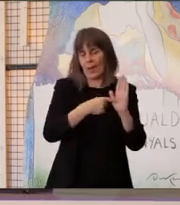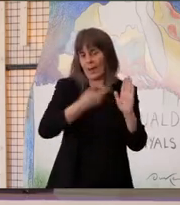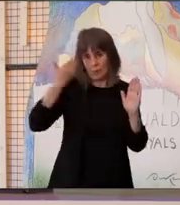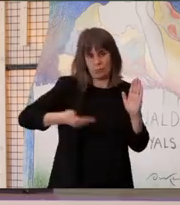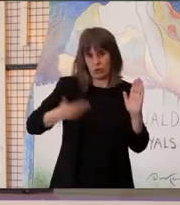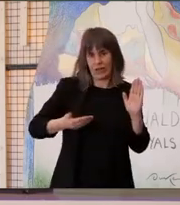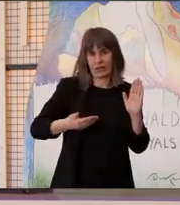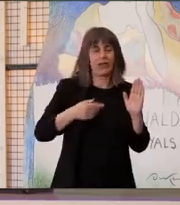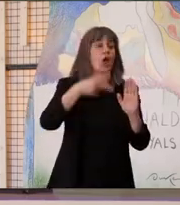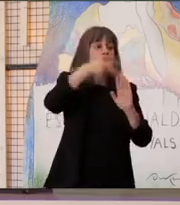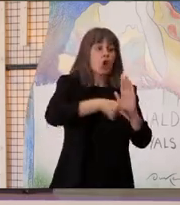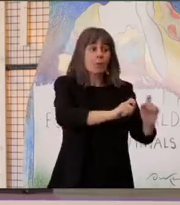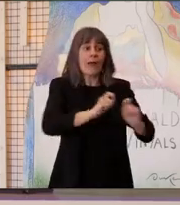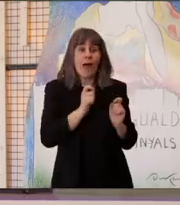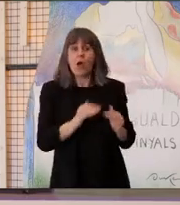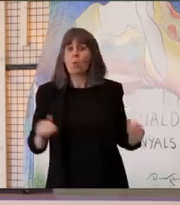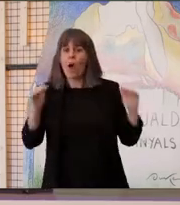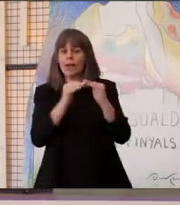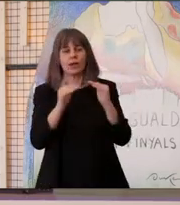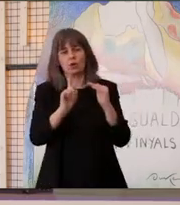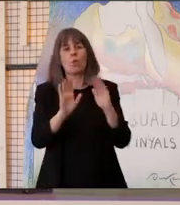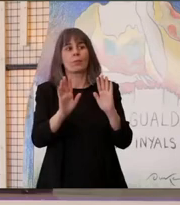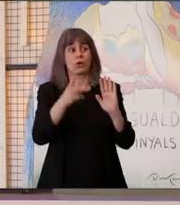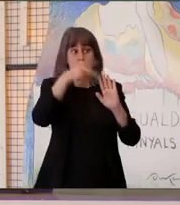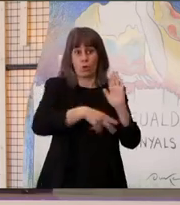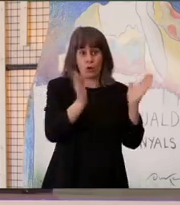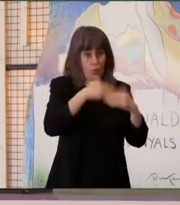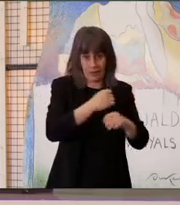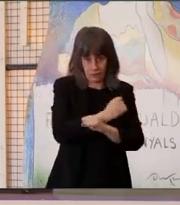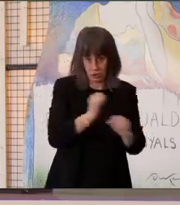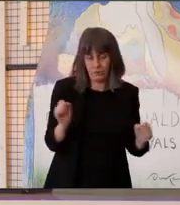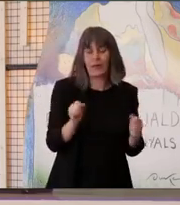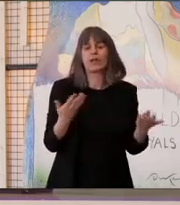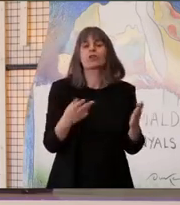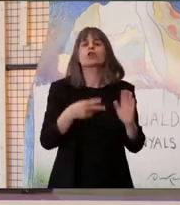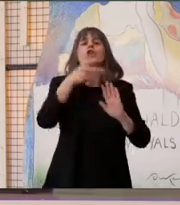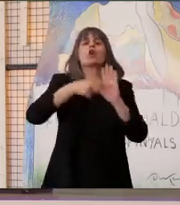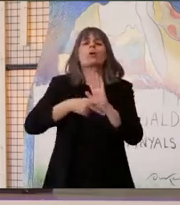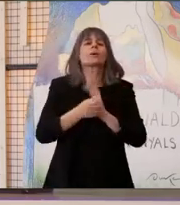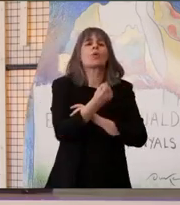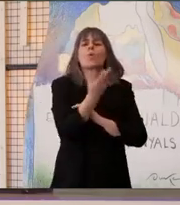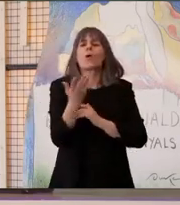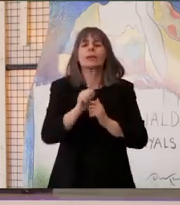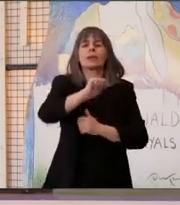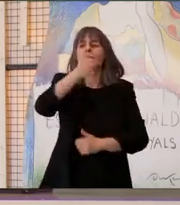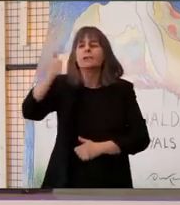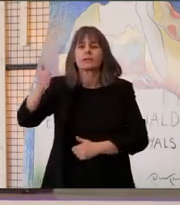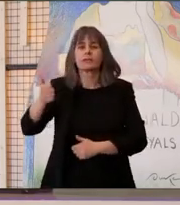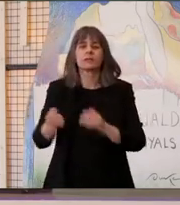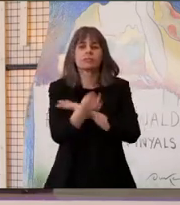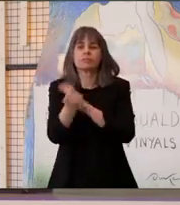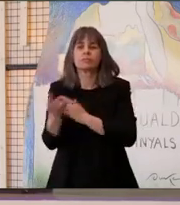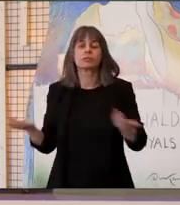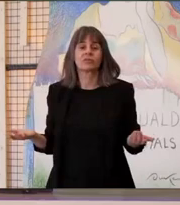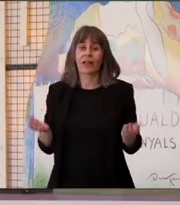sin ellas es imposible avanzar en la igualdad Cuántas normas han aprobado no son datos son son hechos